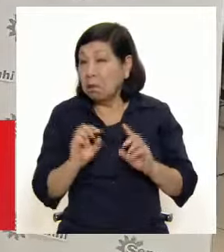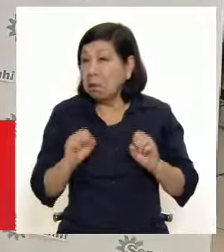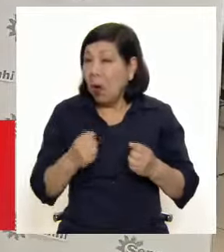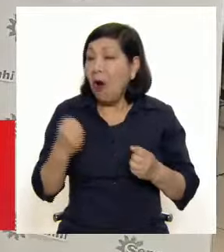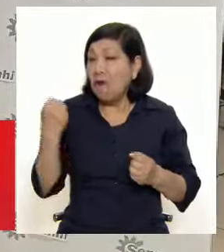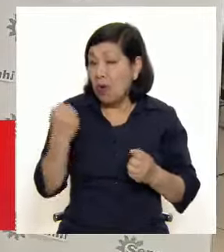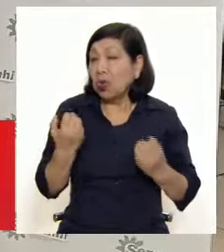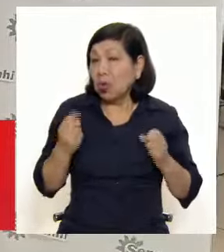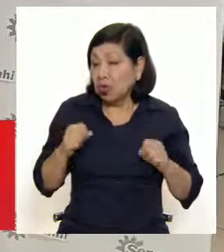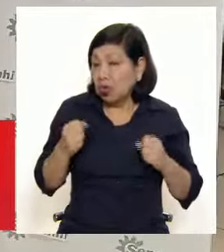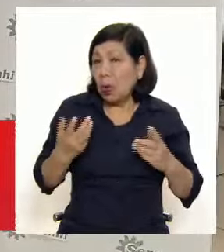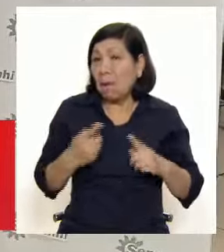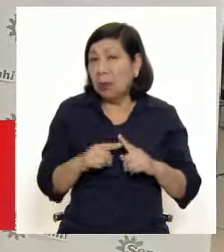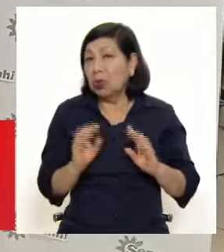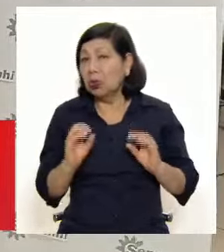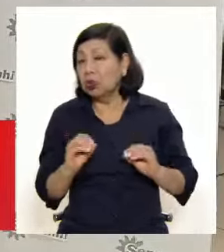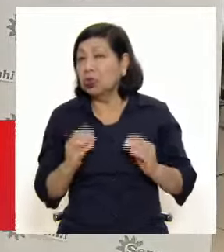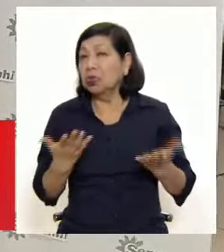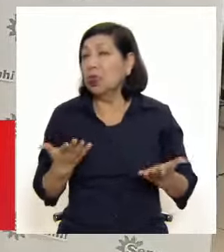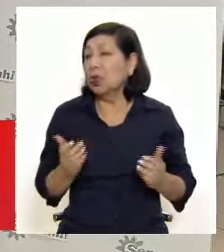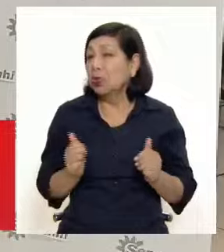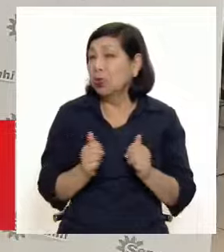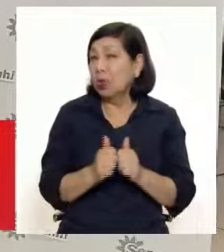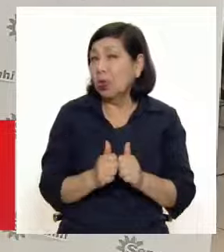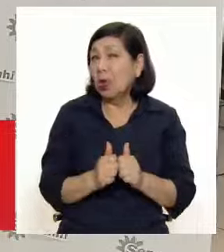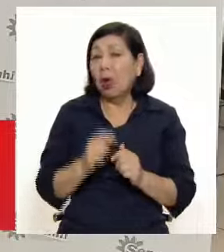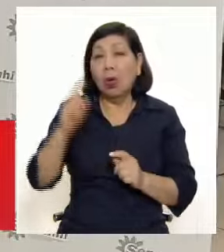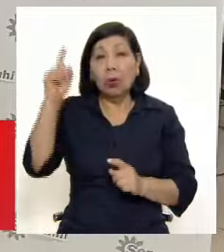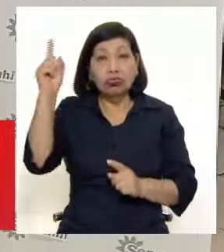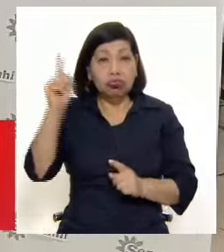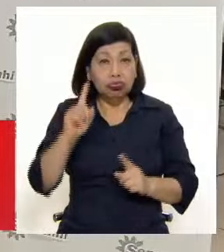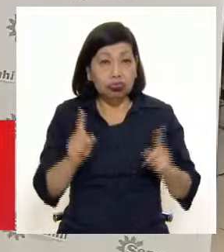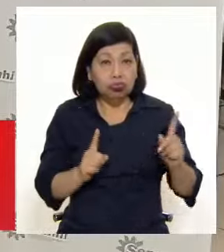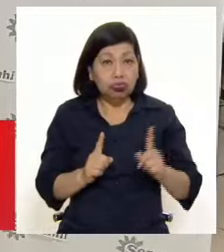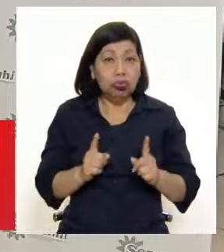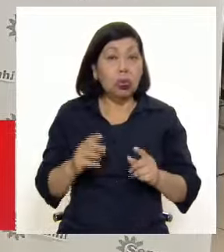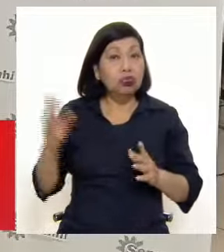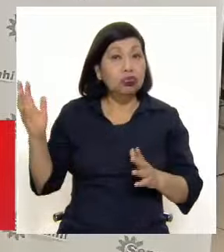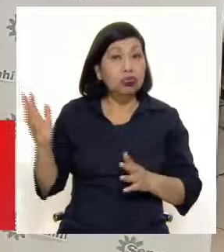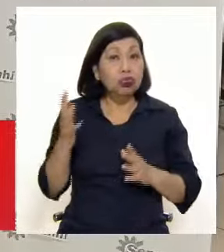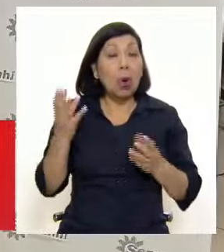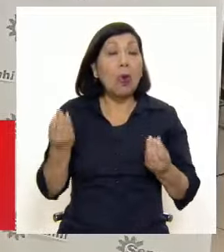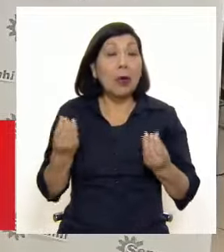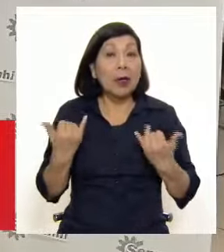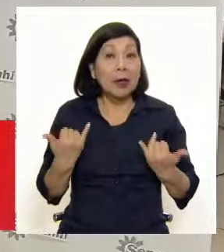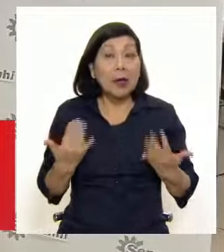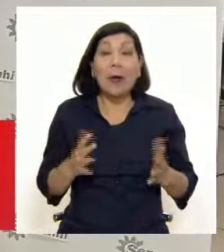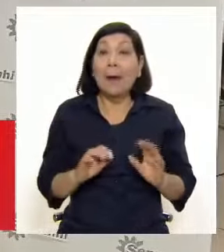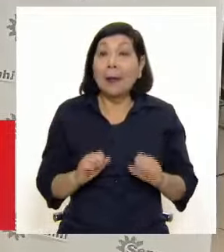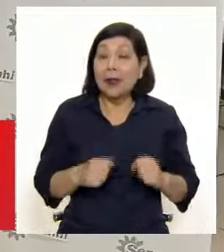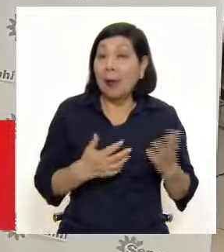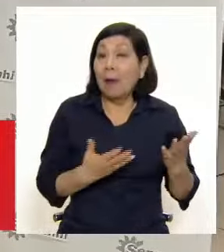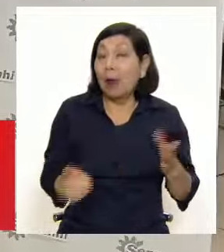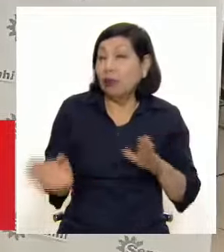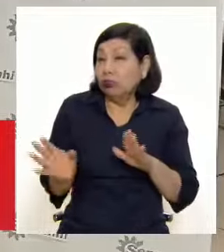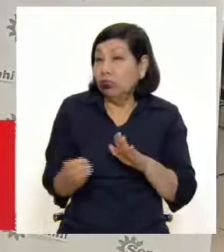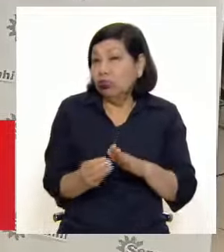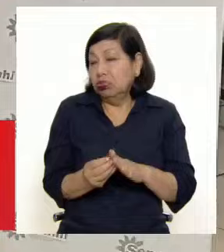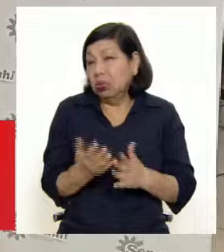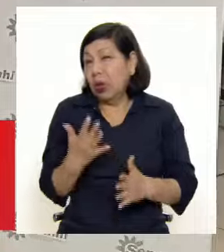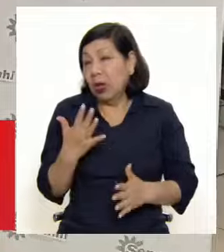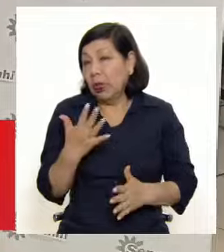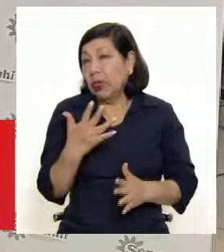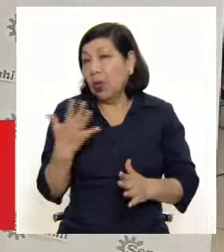de fuerte intensidad. Esta lluvia estaría acompañada de descargas eléctricas y ráfagas de viento, y esperamos acumulados de alrededor